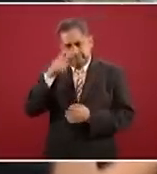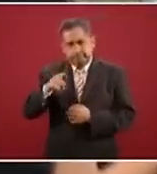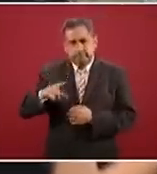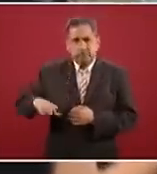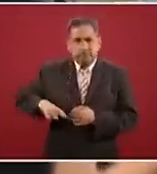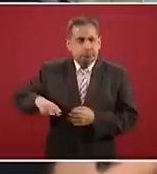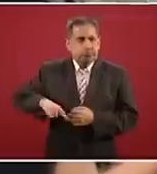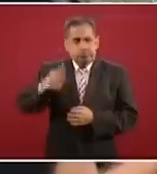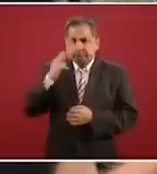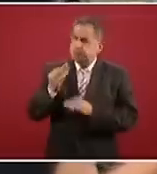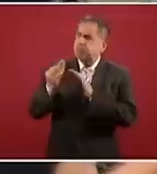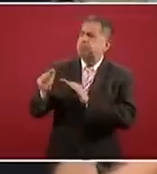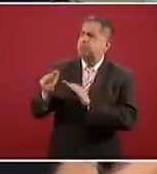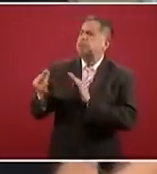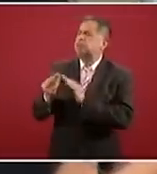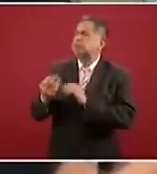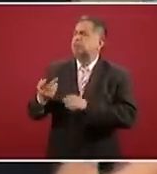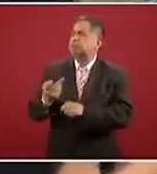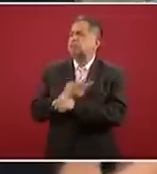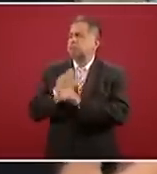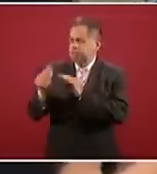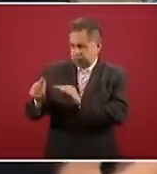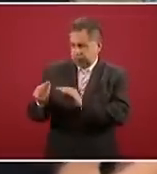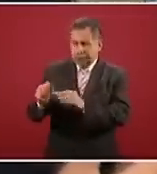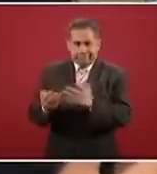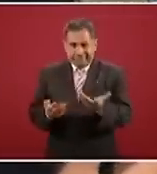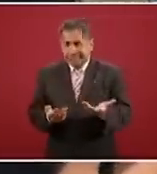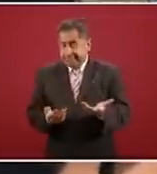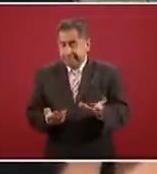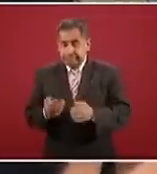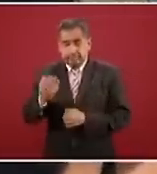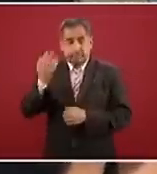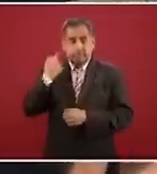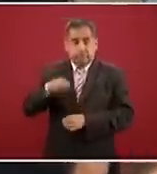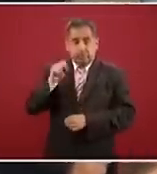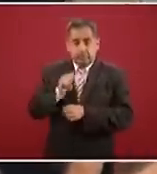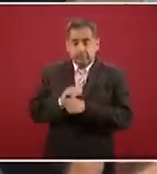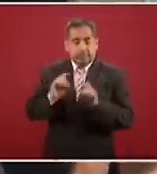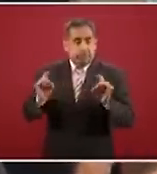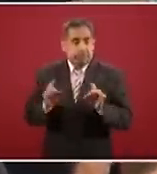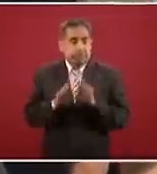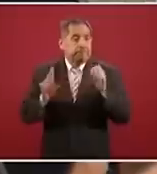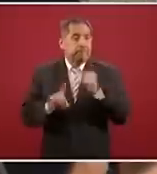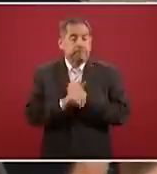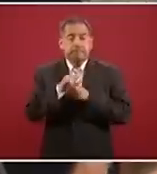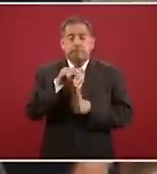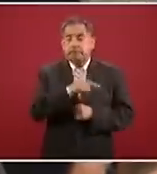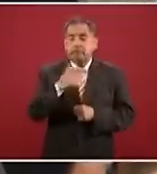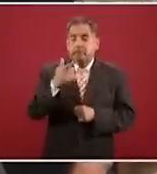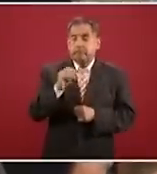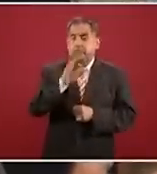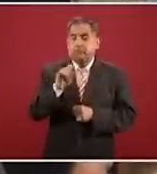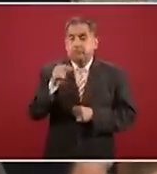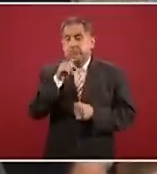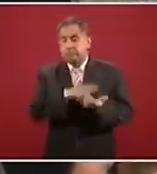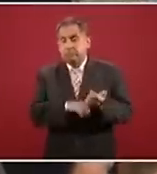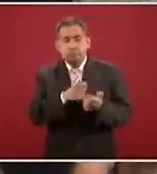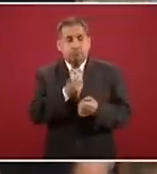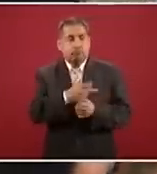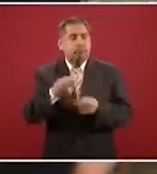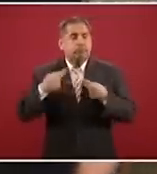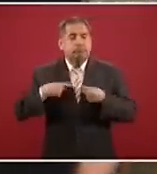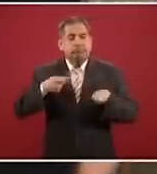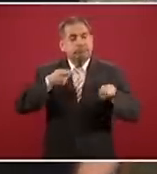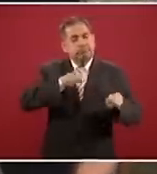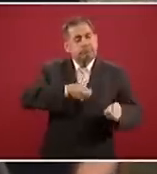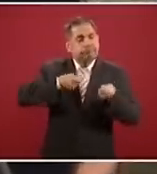la República por parte del crimen organizado. Hace una semana fue la irrupción en el Alto Golfo de una serie de pescadores